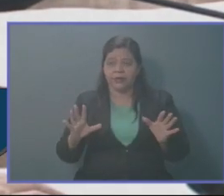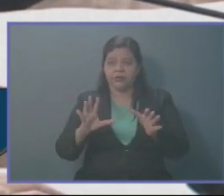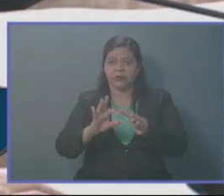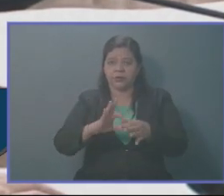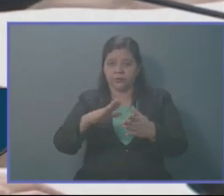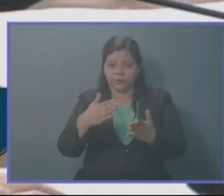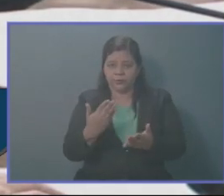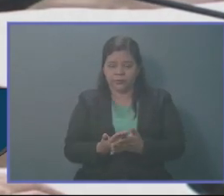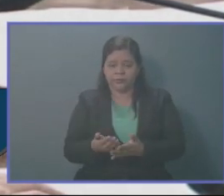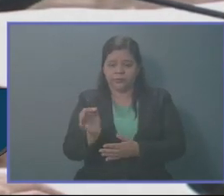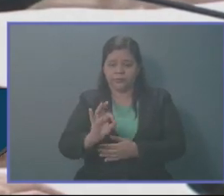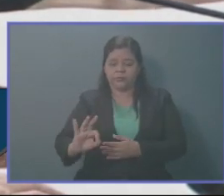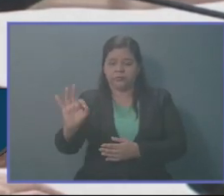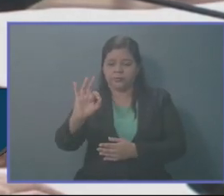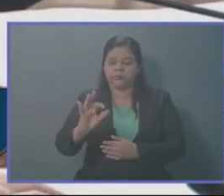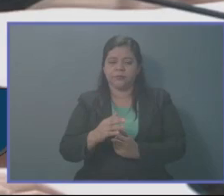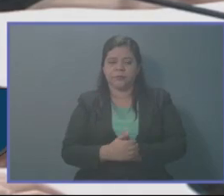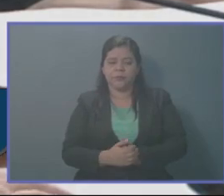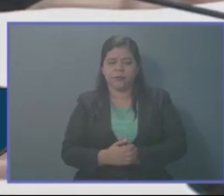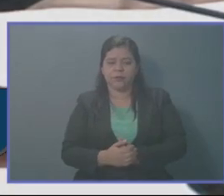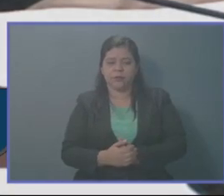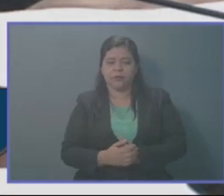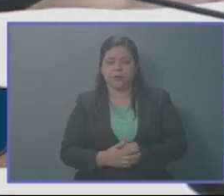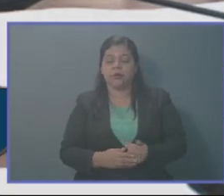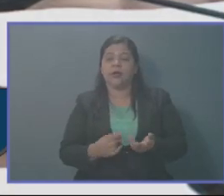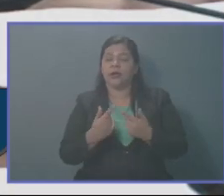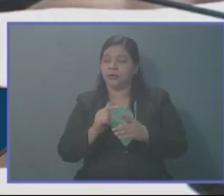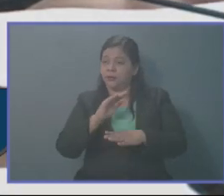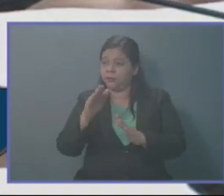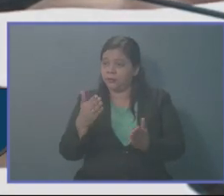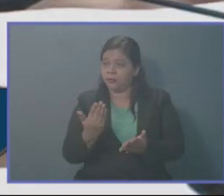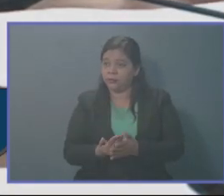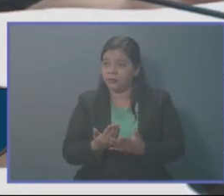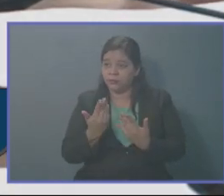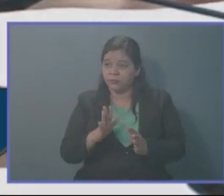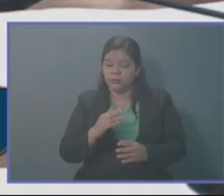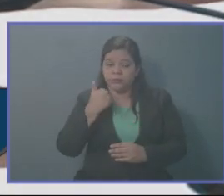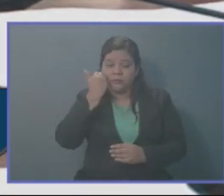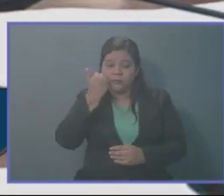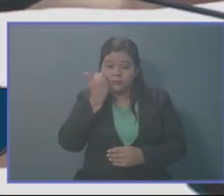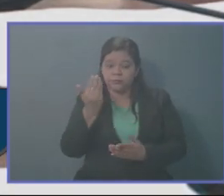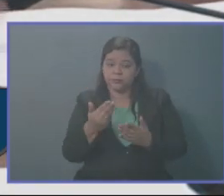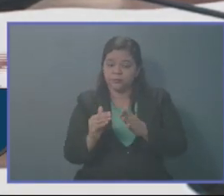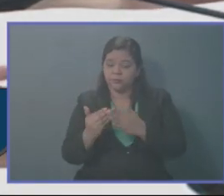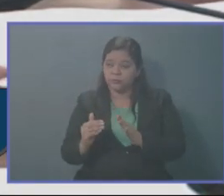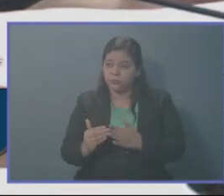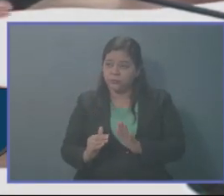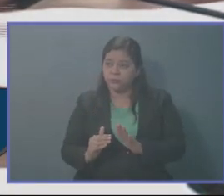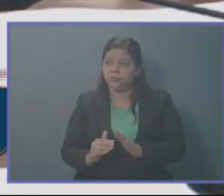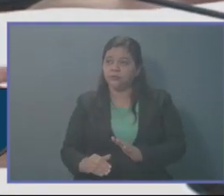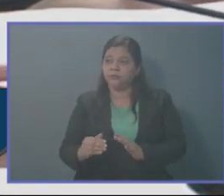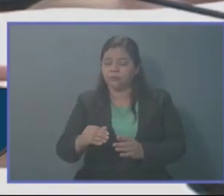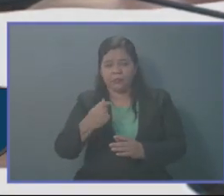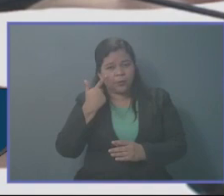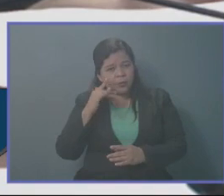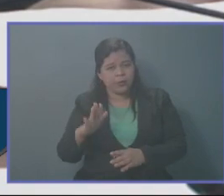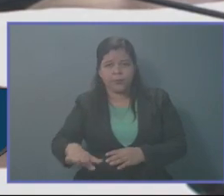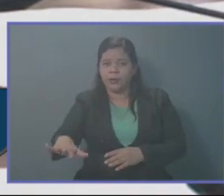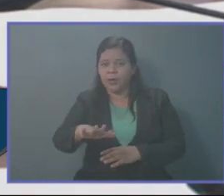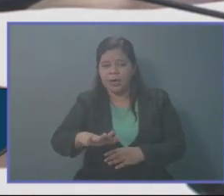donde forman los Megatec, a donde forman jóvenes en cárnicos, en